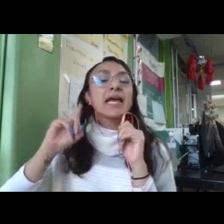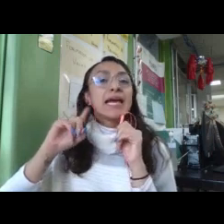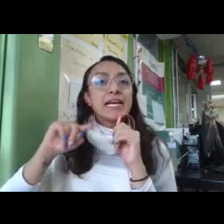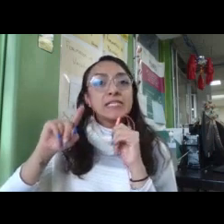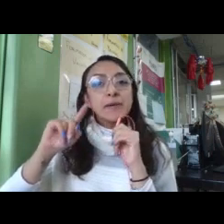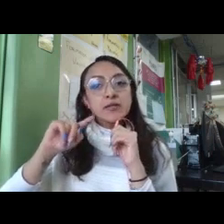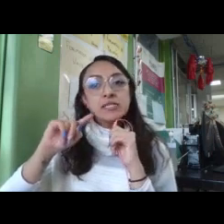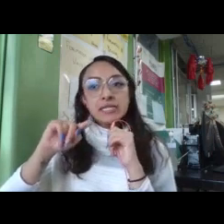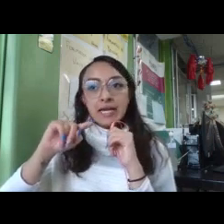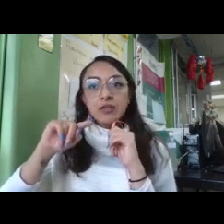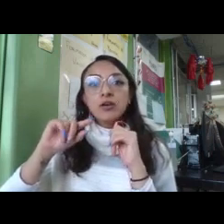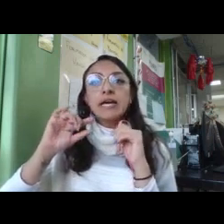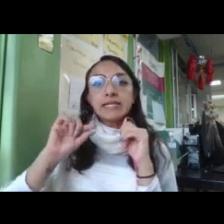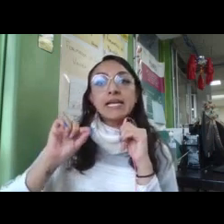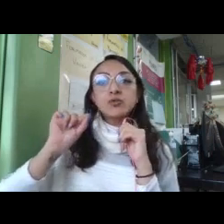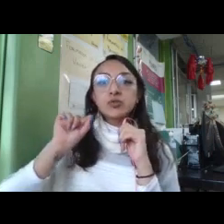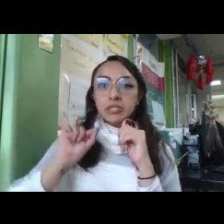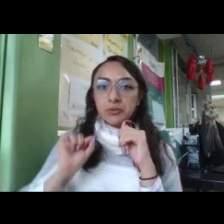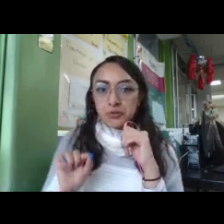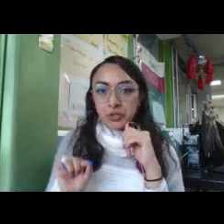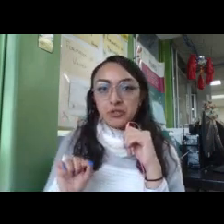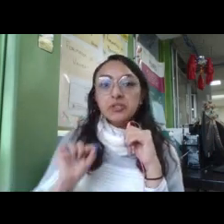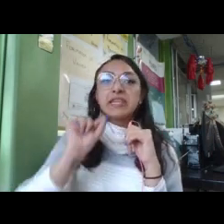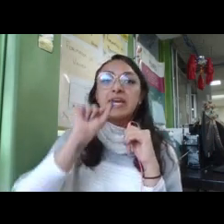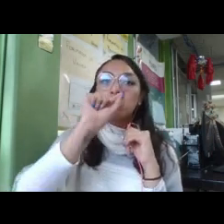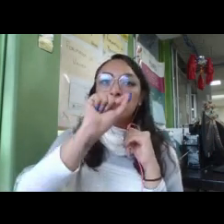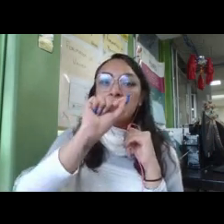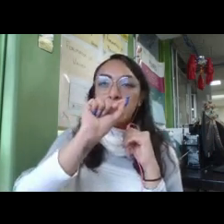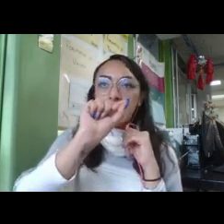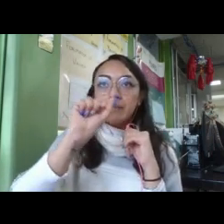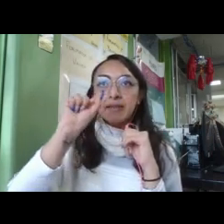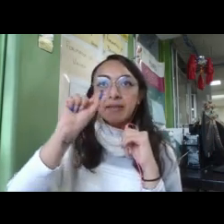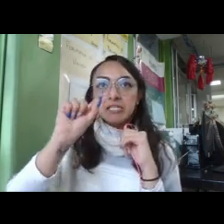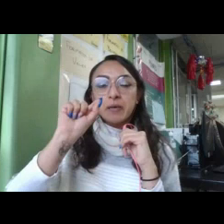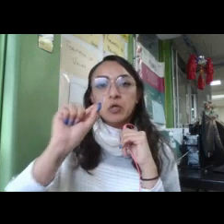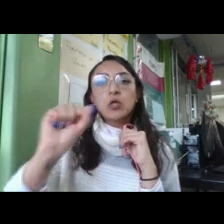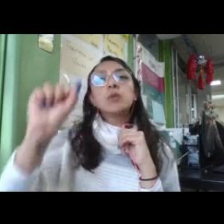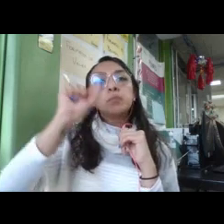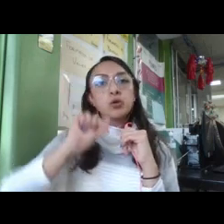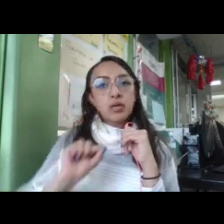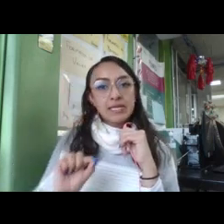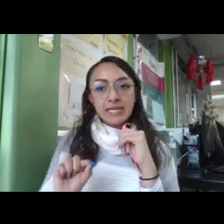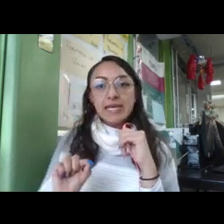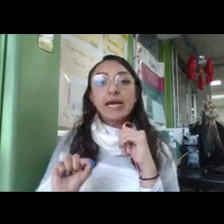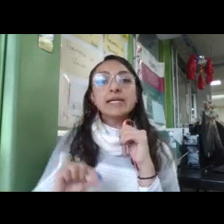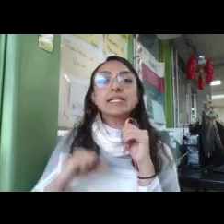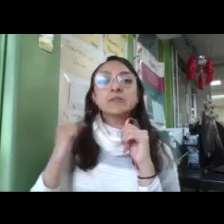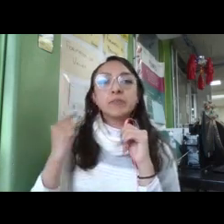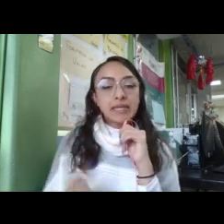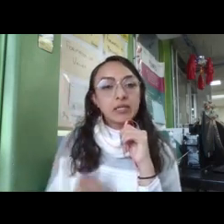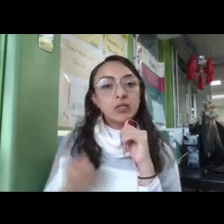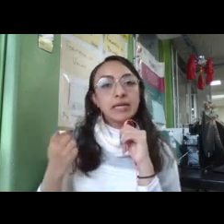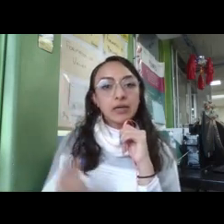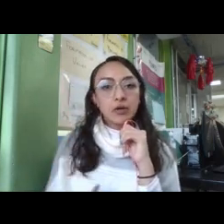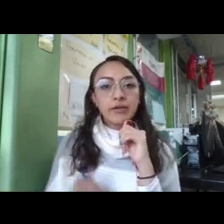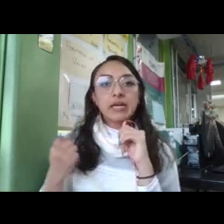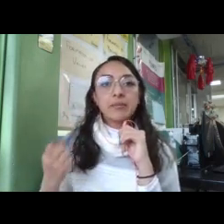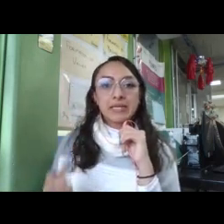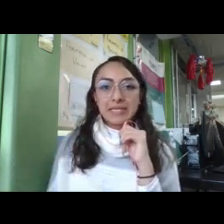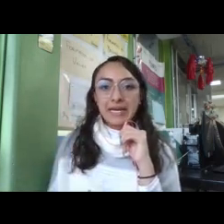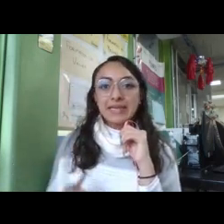vean. El español signado es la sustitución de una palabra del español por una seña respetando